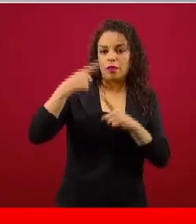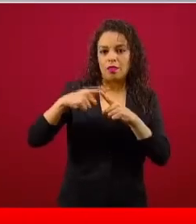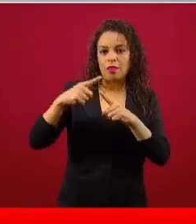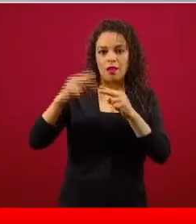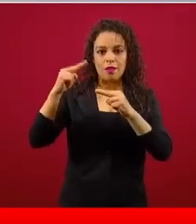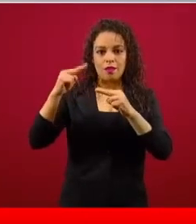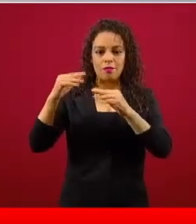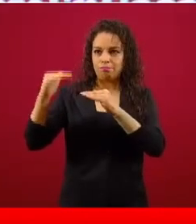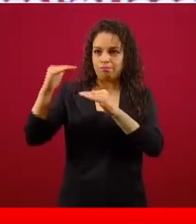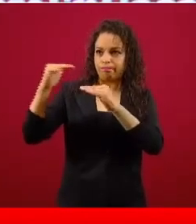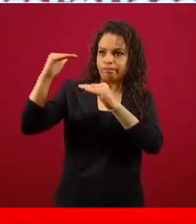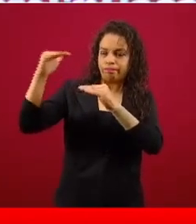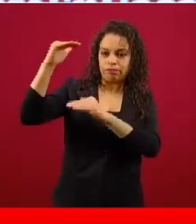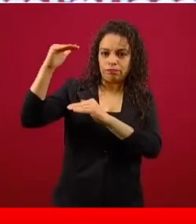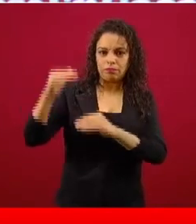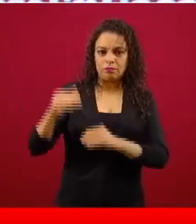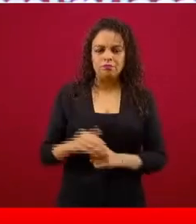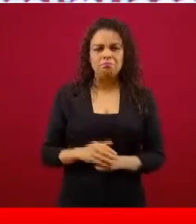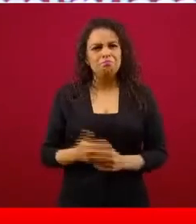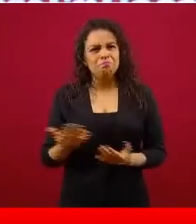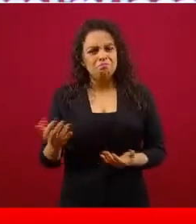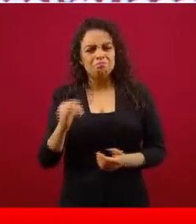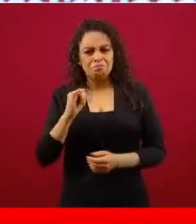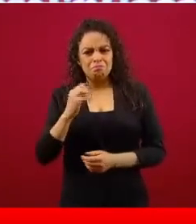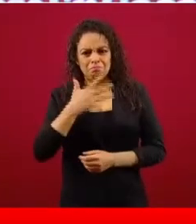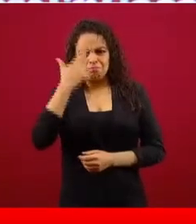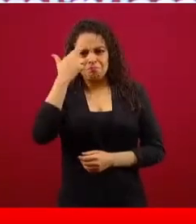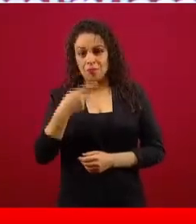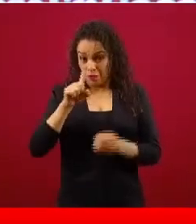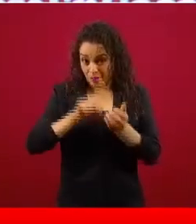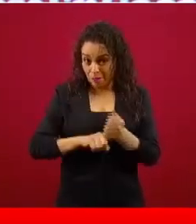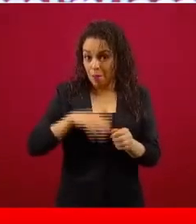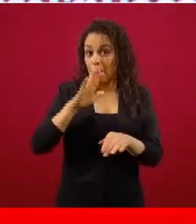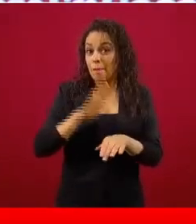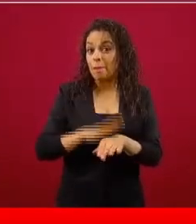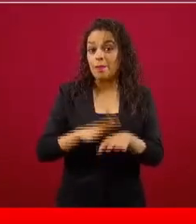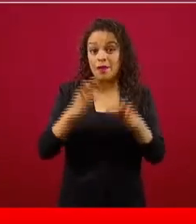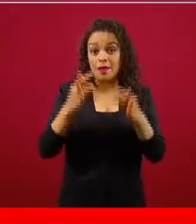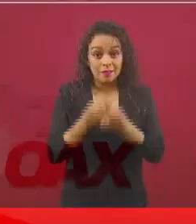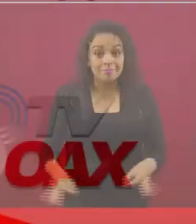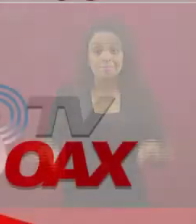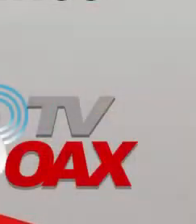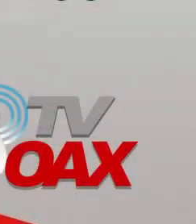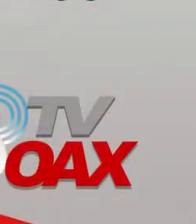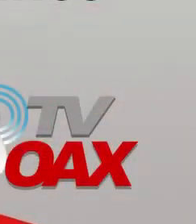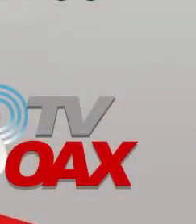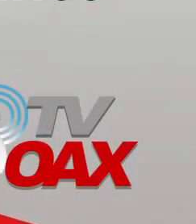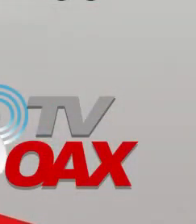Sí, pero lo más importante es la honestidad.